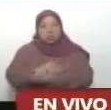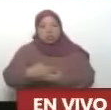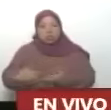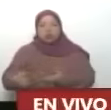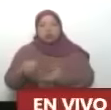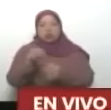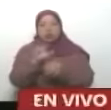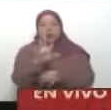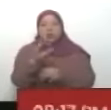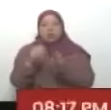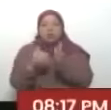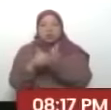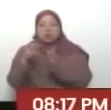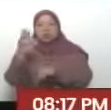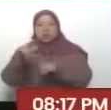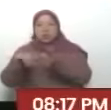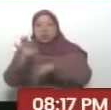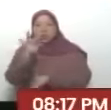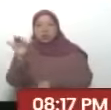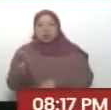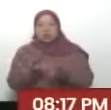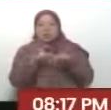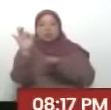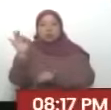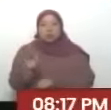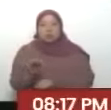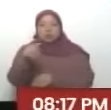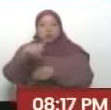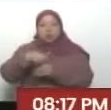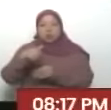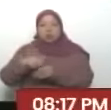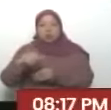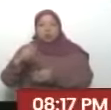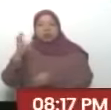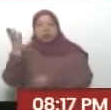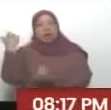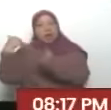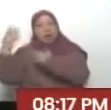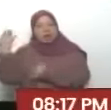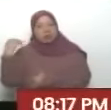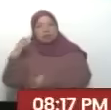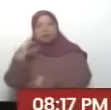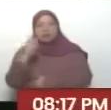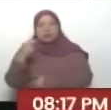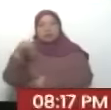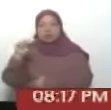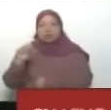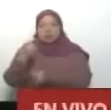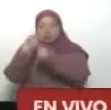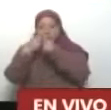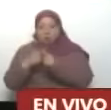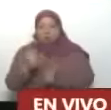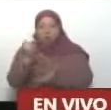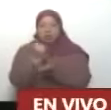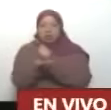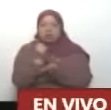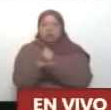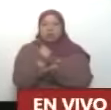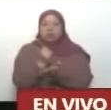9.815.000 venezolanos, que era el 70% del padrón electoral de entonces, pugnaz,